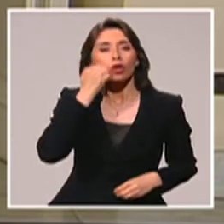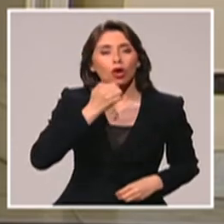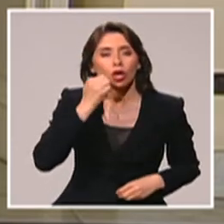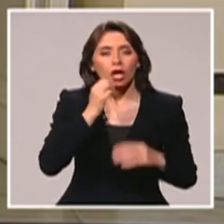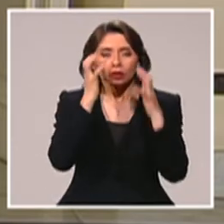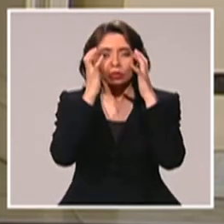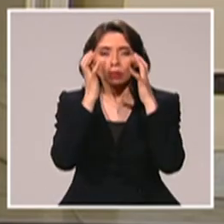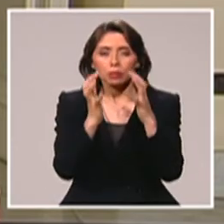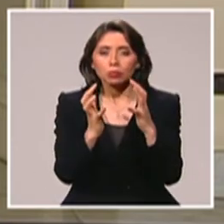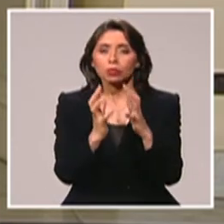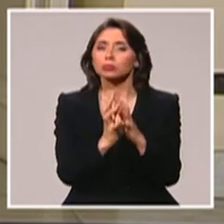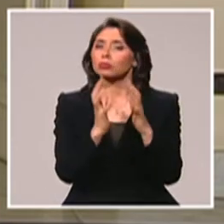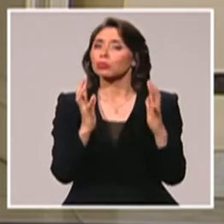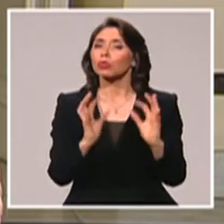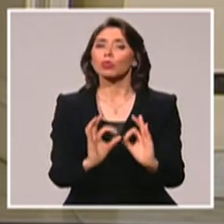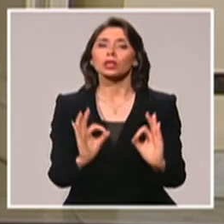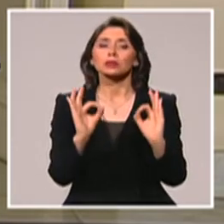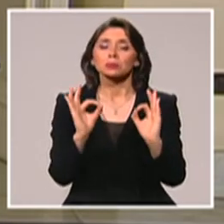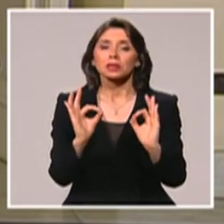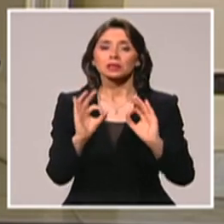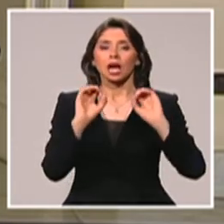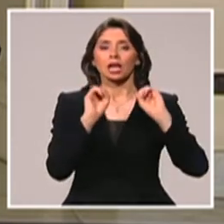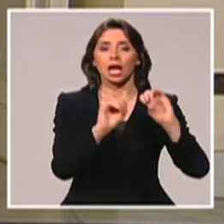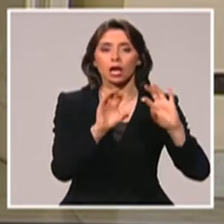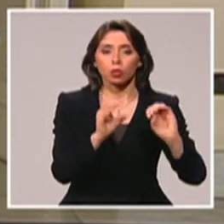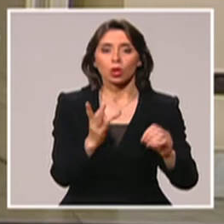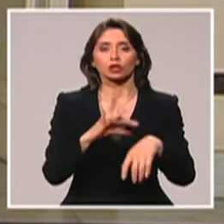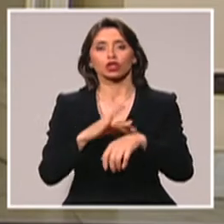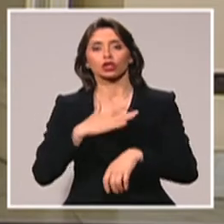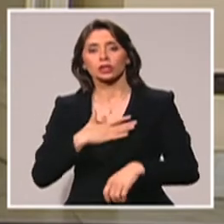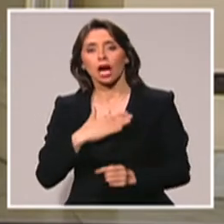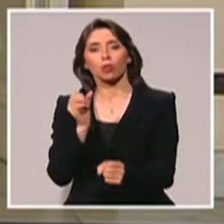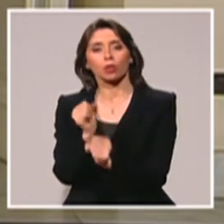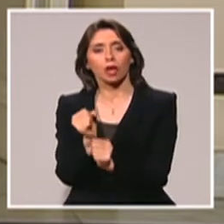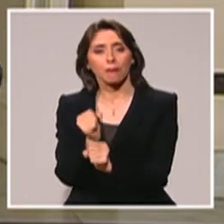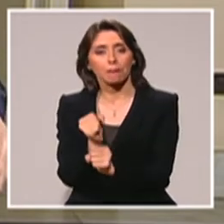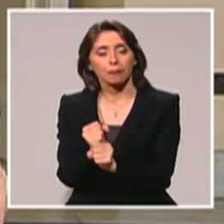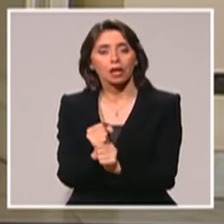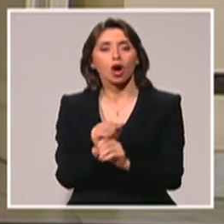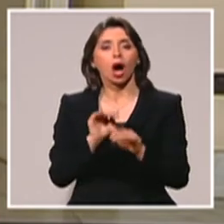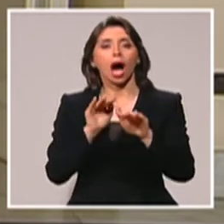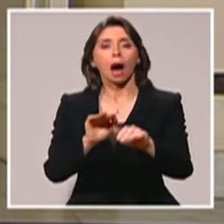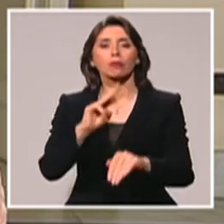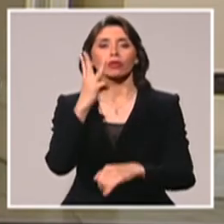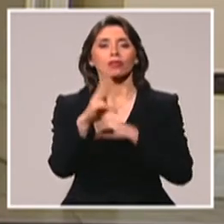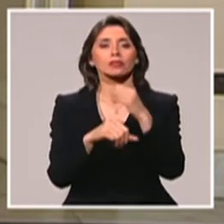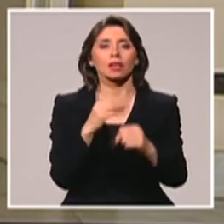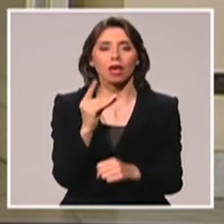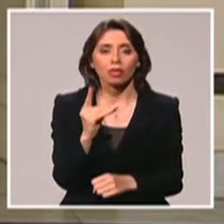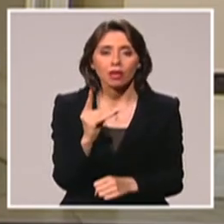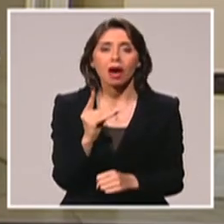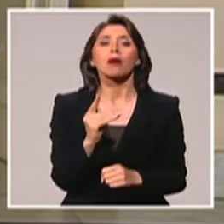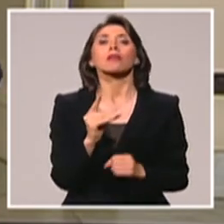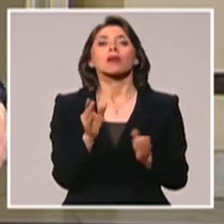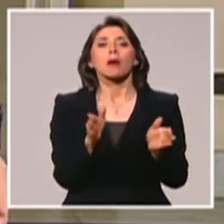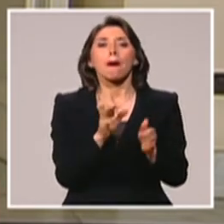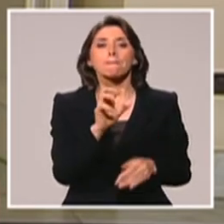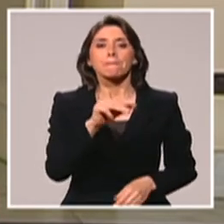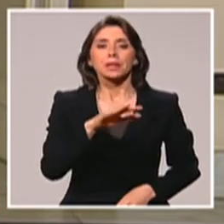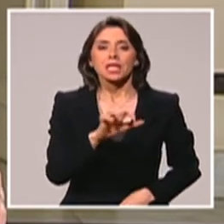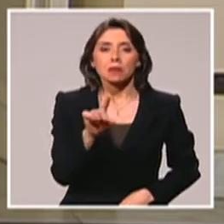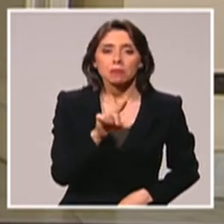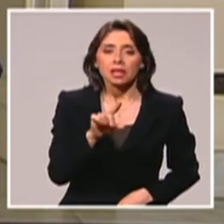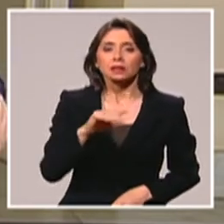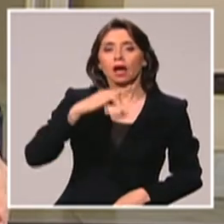muy especial de la educación la salud el empleo el apoyo a la tercera edad a las pymes al mundo rural